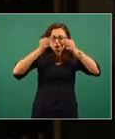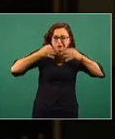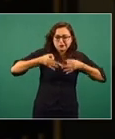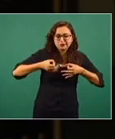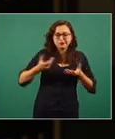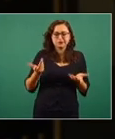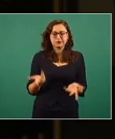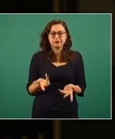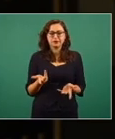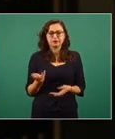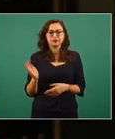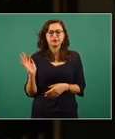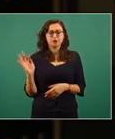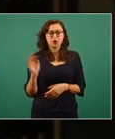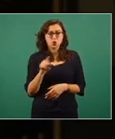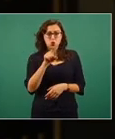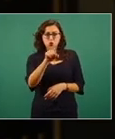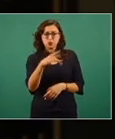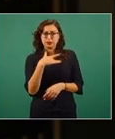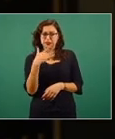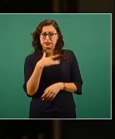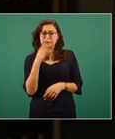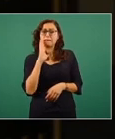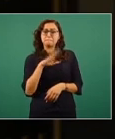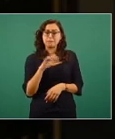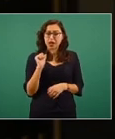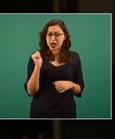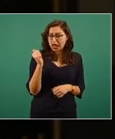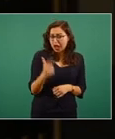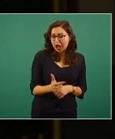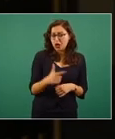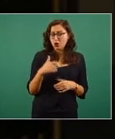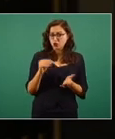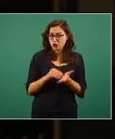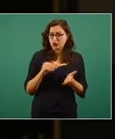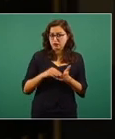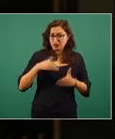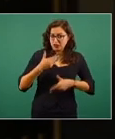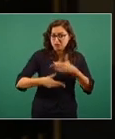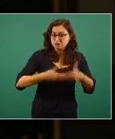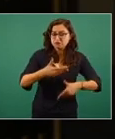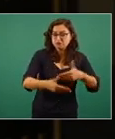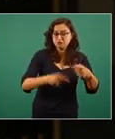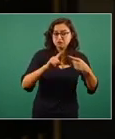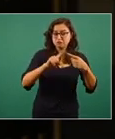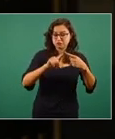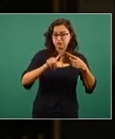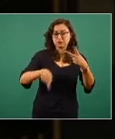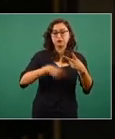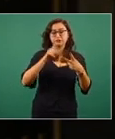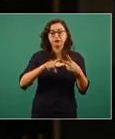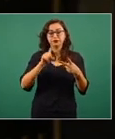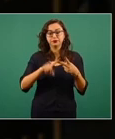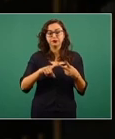el valor que tiene. Y en realidad, si uno escucha cada mañanera con el presidente Andrés Manuel, lo que